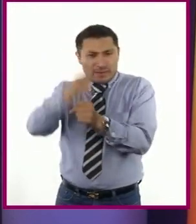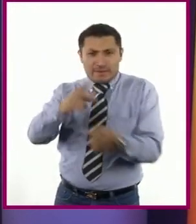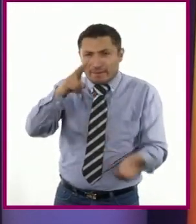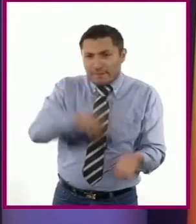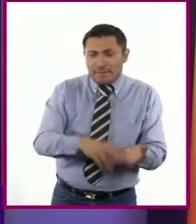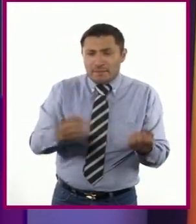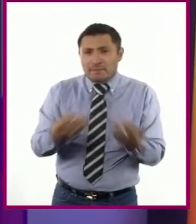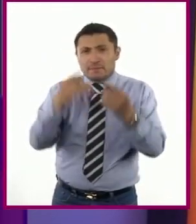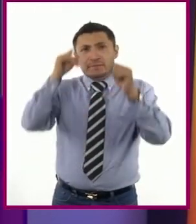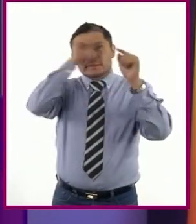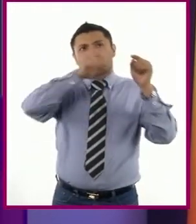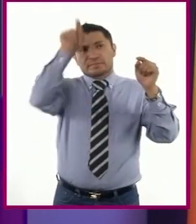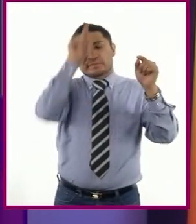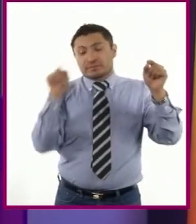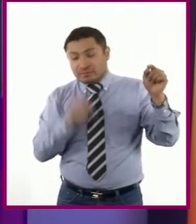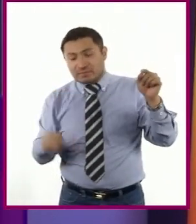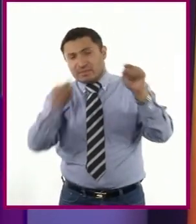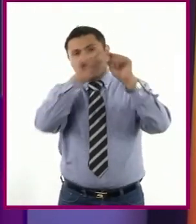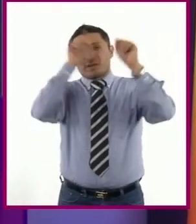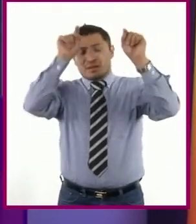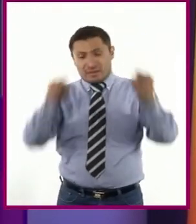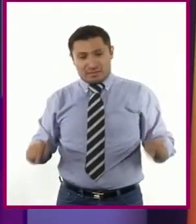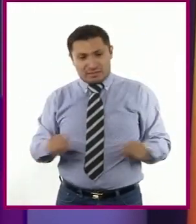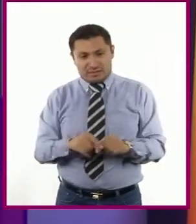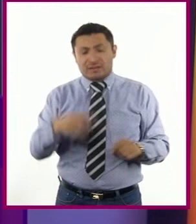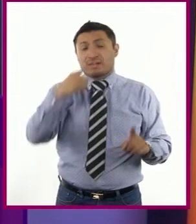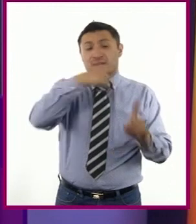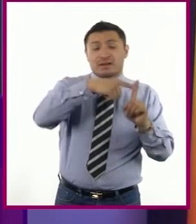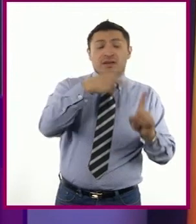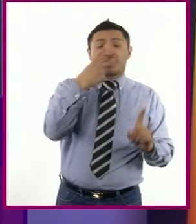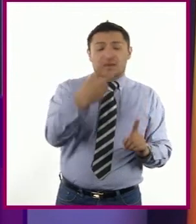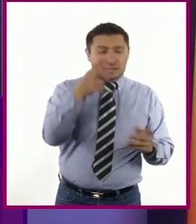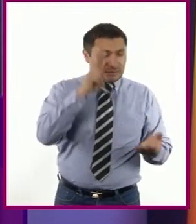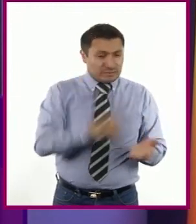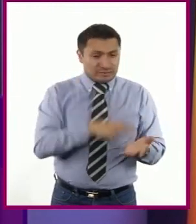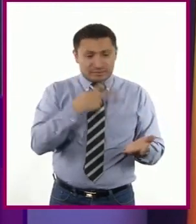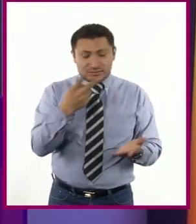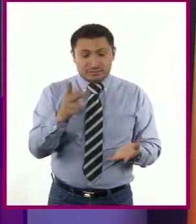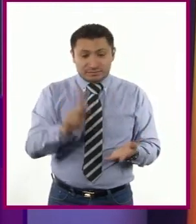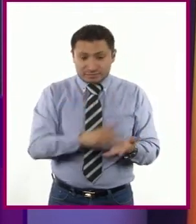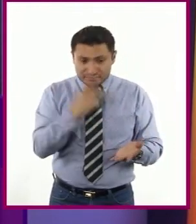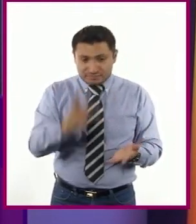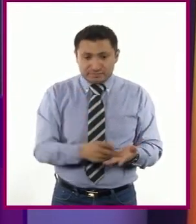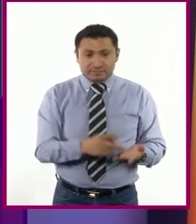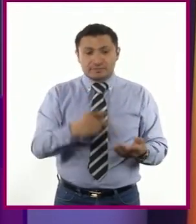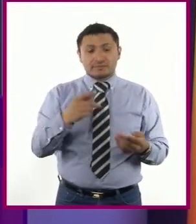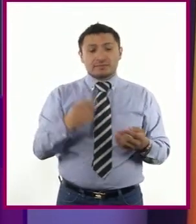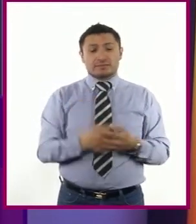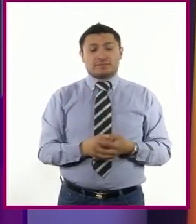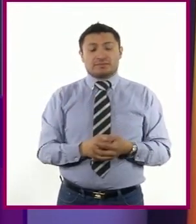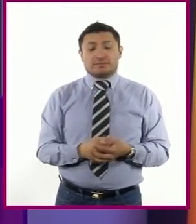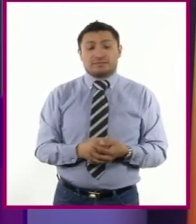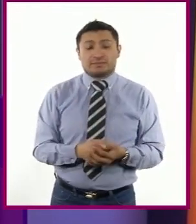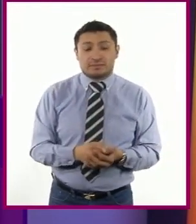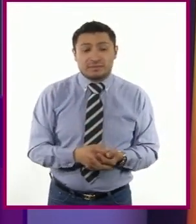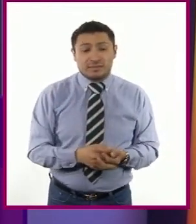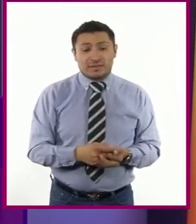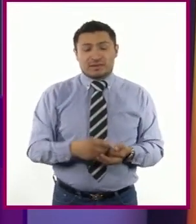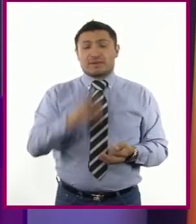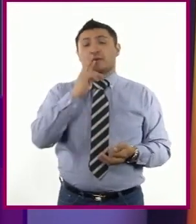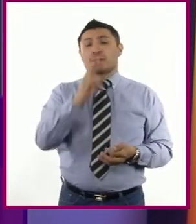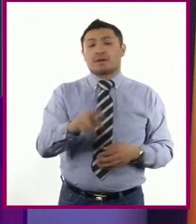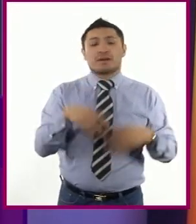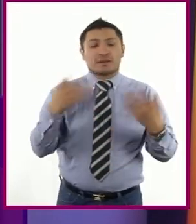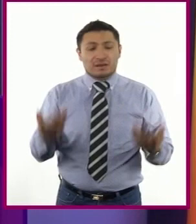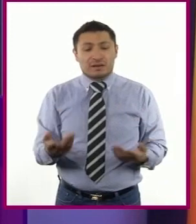del mismo, se suman 2 veces el perímetro de la circunferencia más el perímetro del rectángulo. Da como